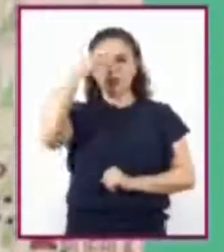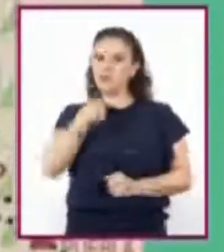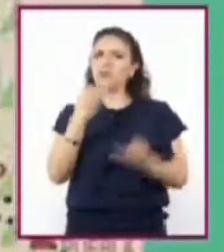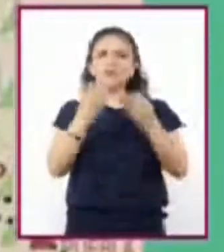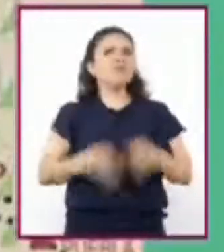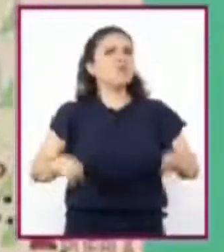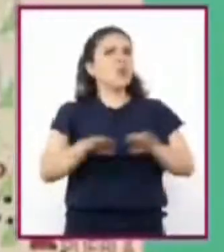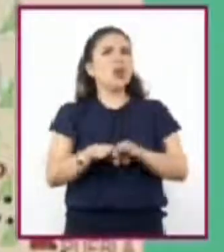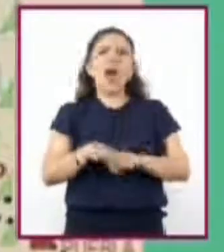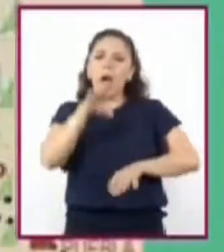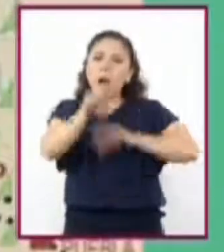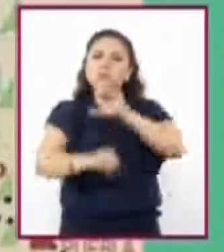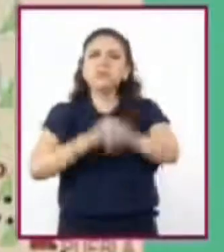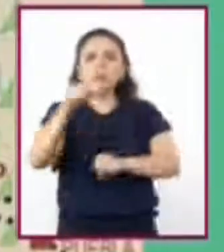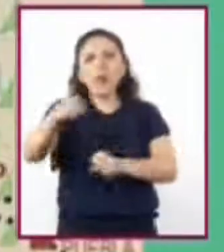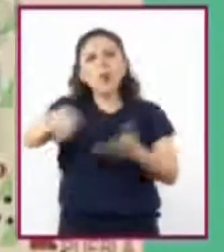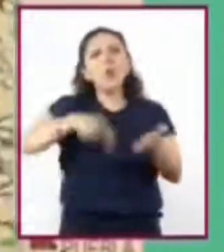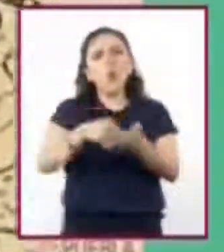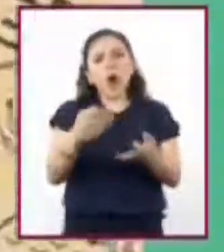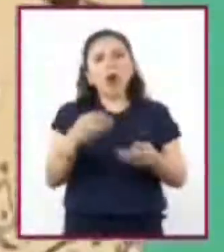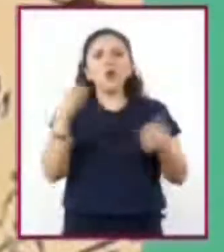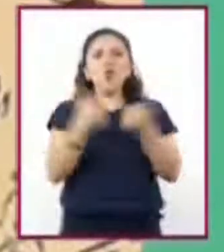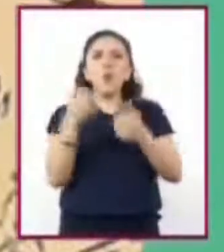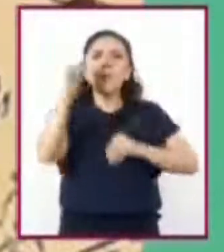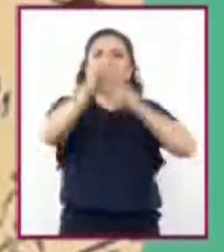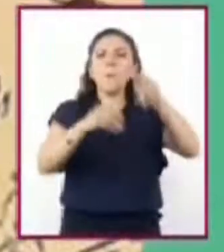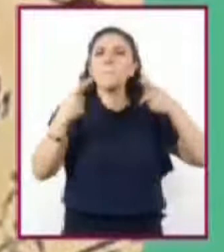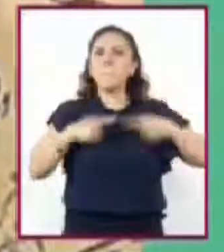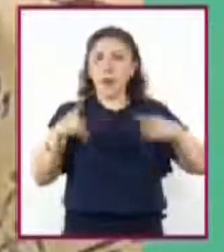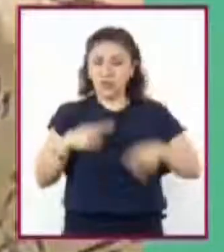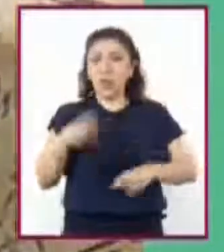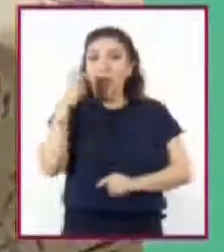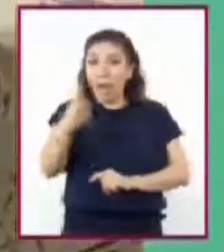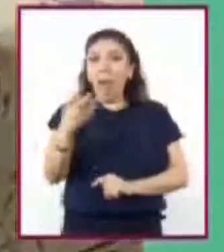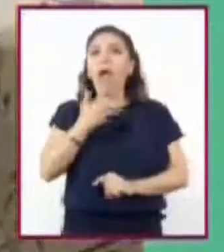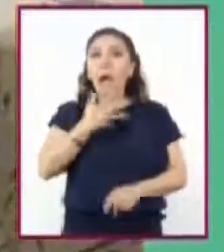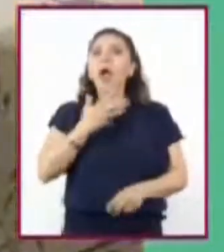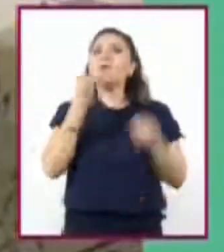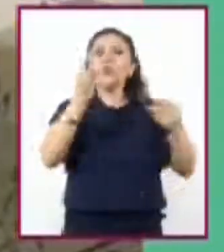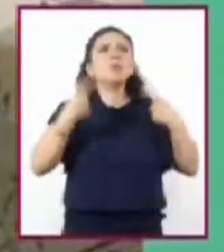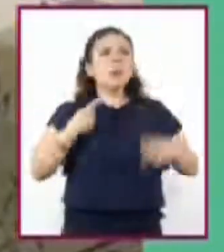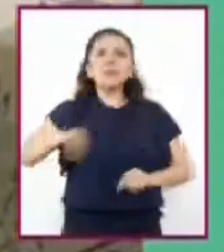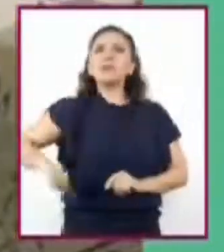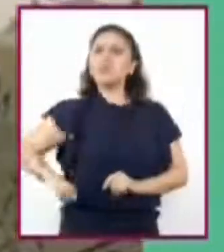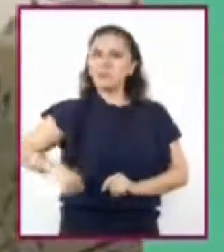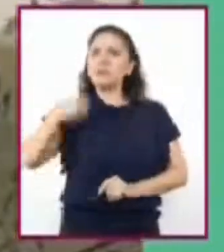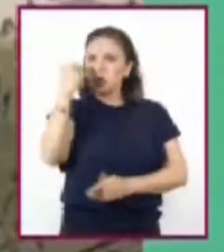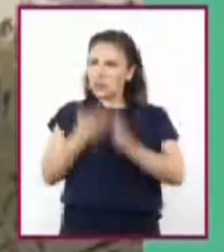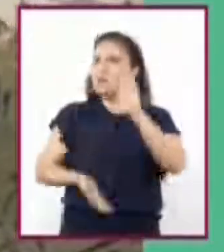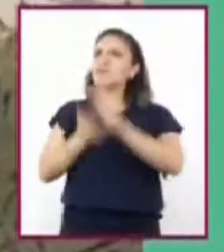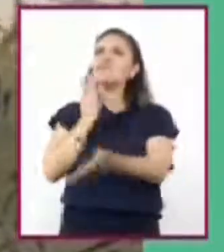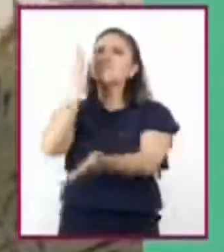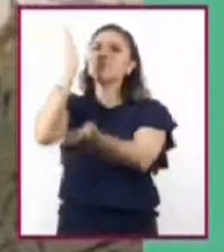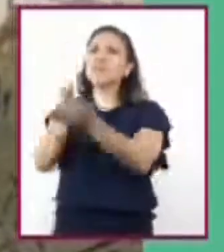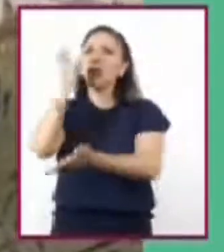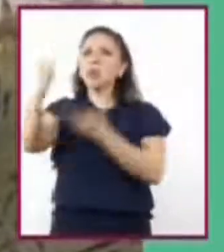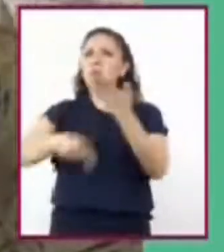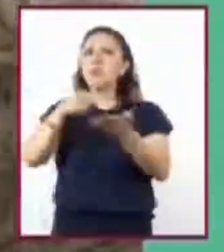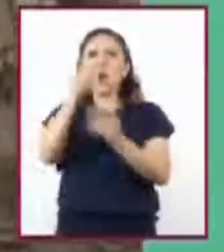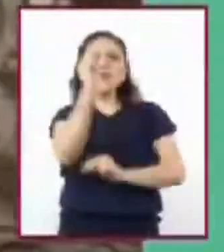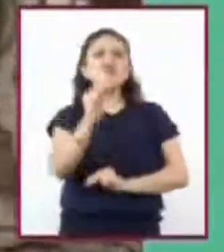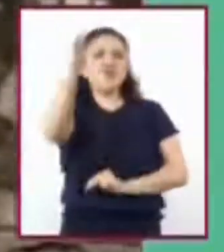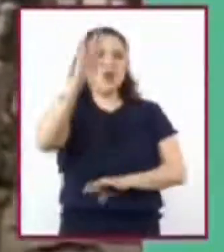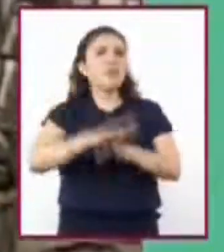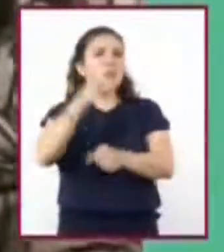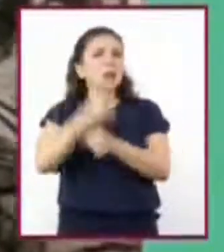al poblamiento de esta ruta. Hubo una gran afluencia de interesados en ocupar estos territorios del norte, sobre